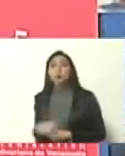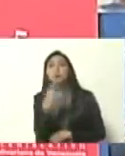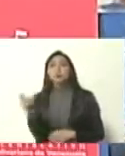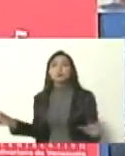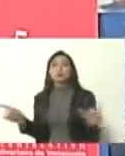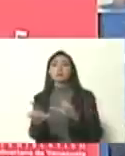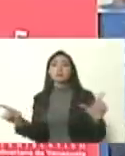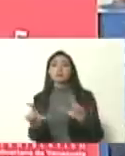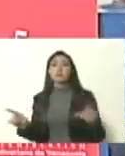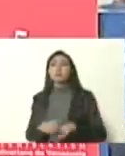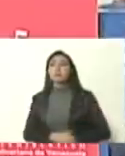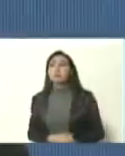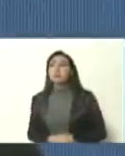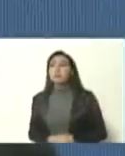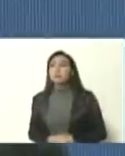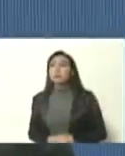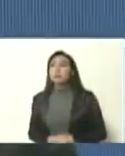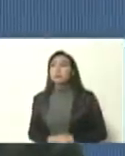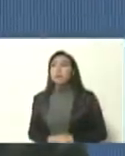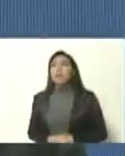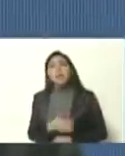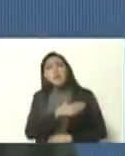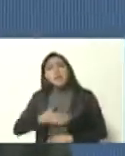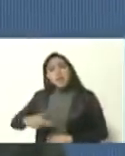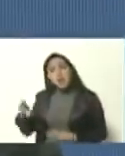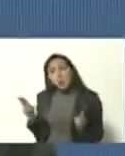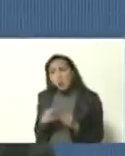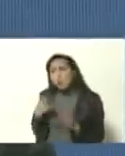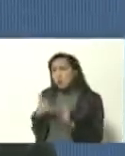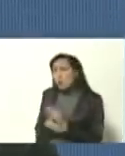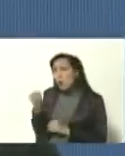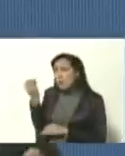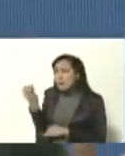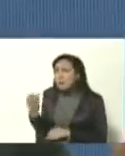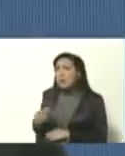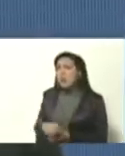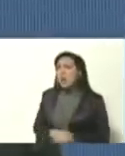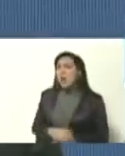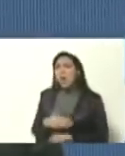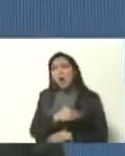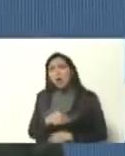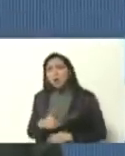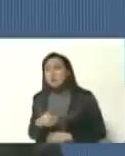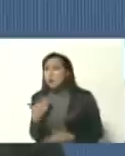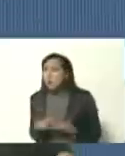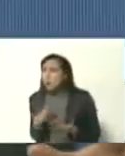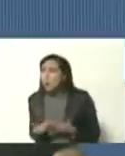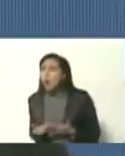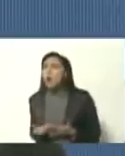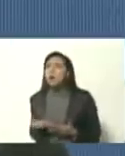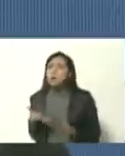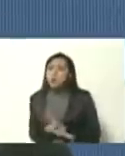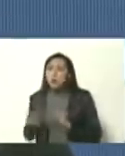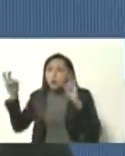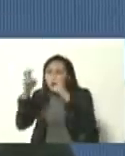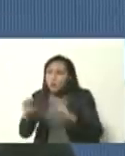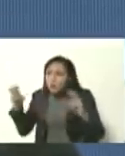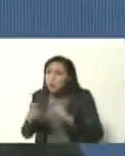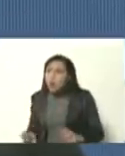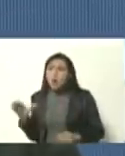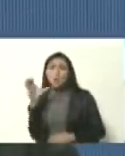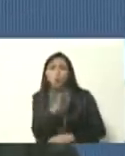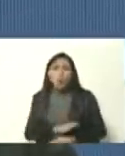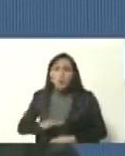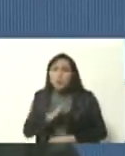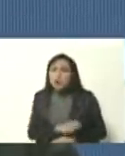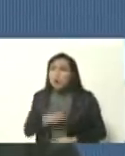¿Cómo está, José? Presidente, quisiera conocer si desde la plenaria también tienen previsto quizás solicitar una investigación, tanto a esta comisión